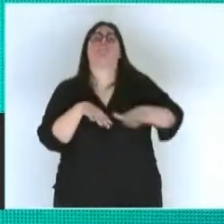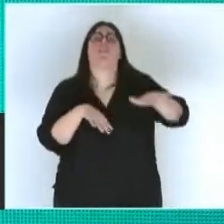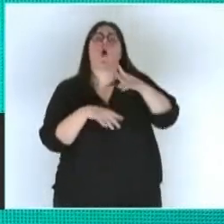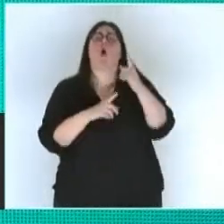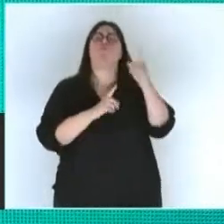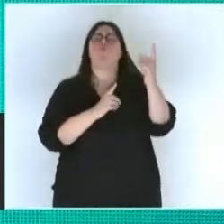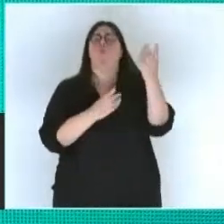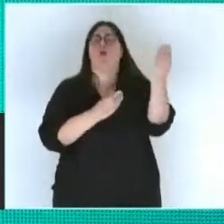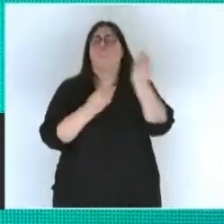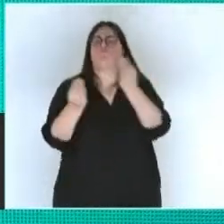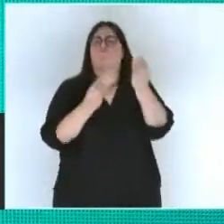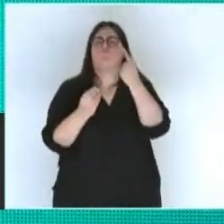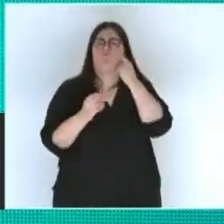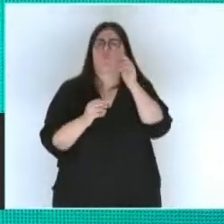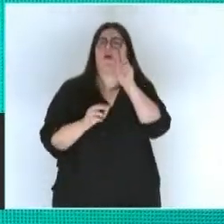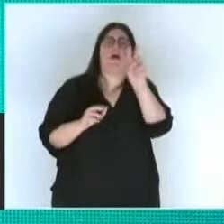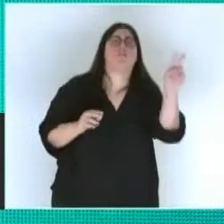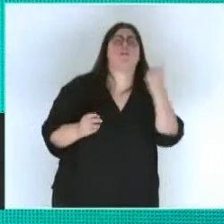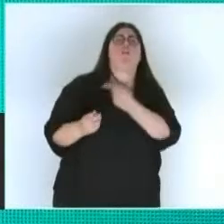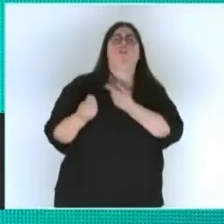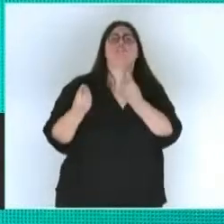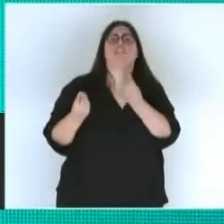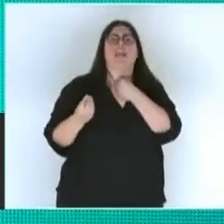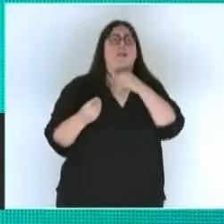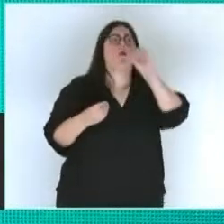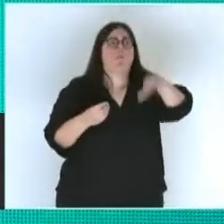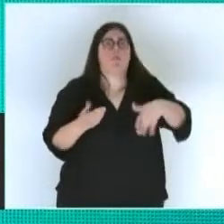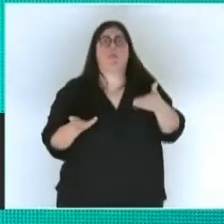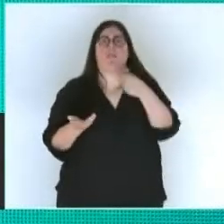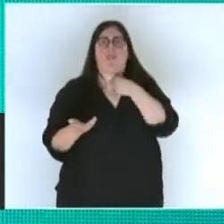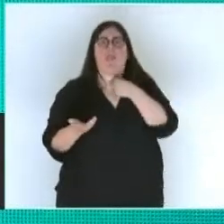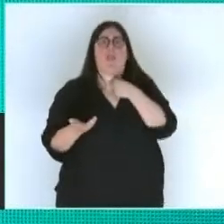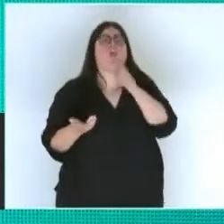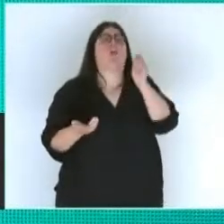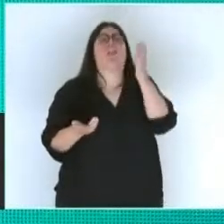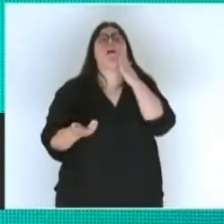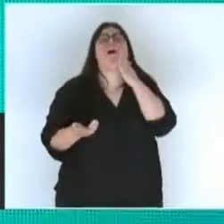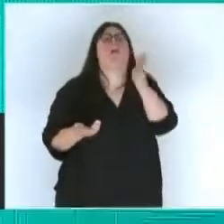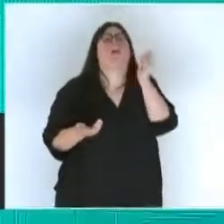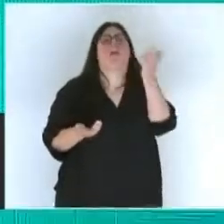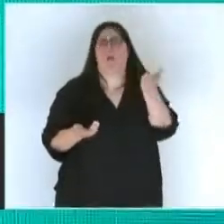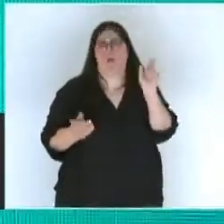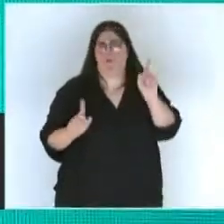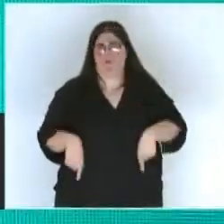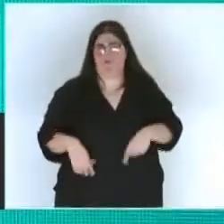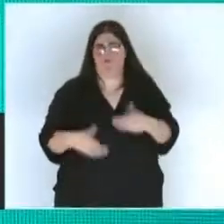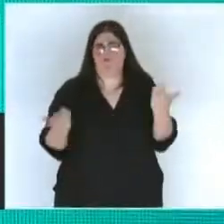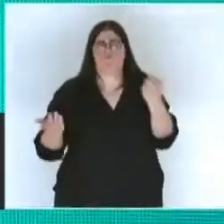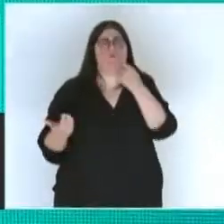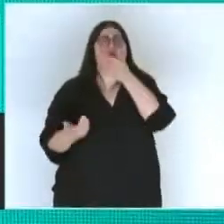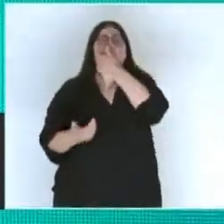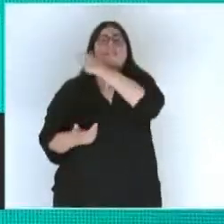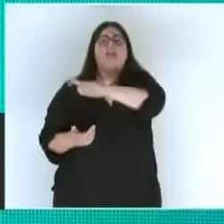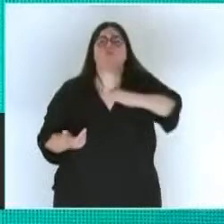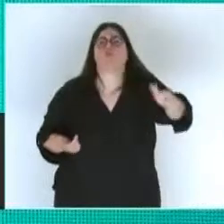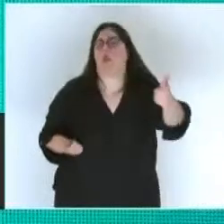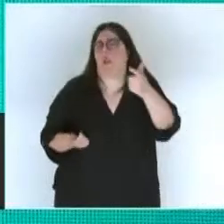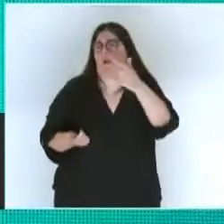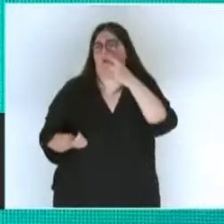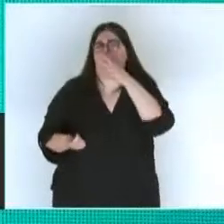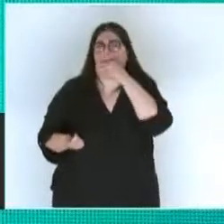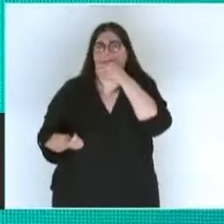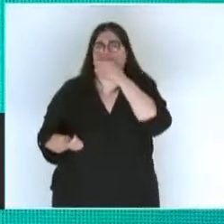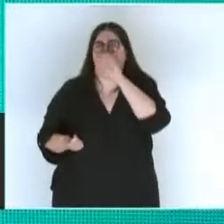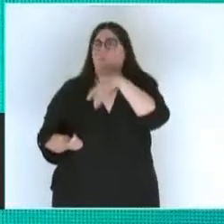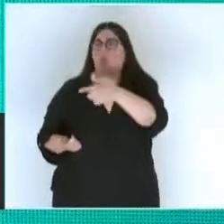jamás aparecieron los comuneros, no sabemos quiénes son los comuneros, tanto en ninguna parte, ni en Riachuelo, ni